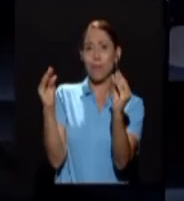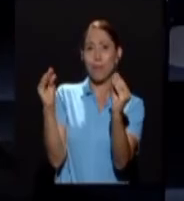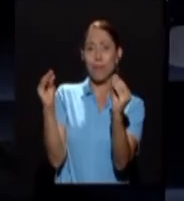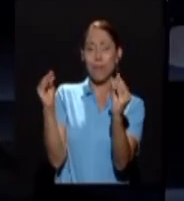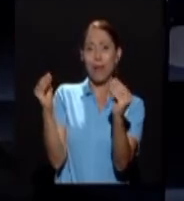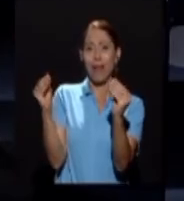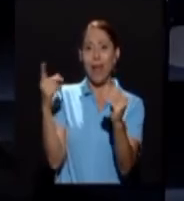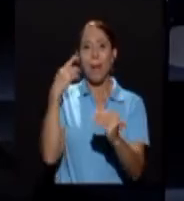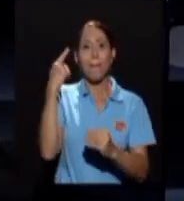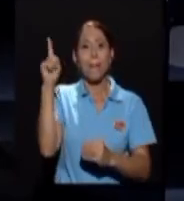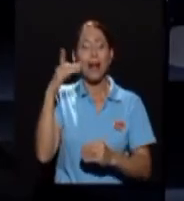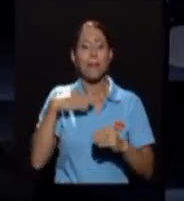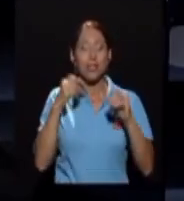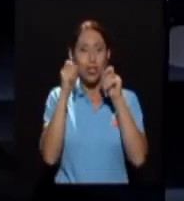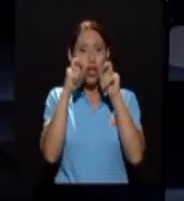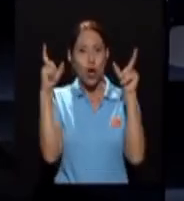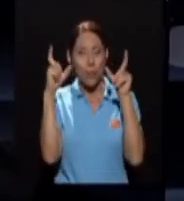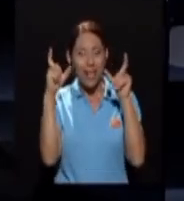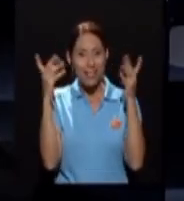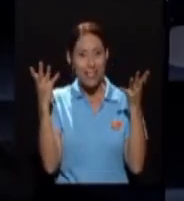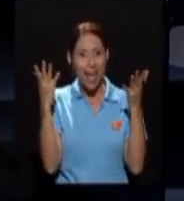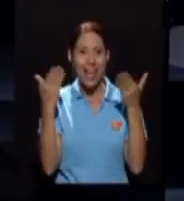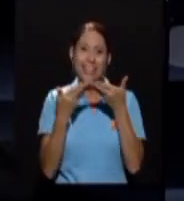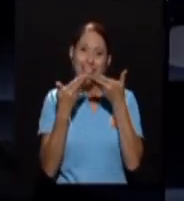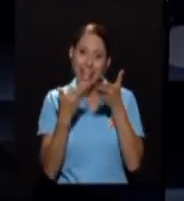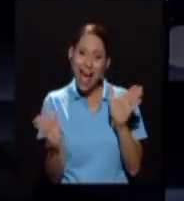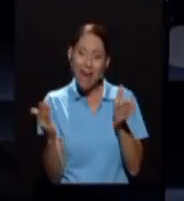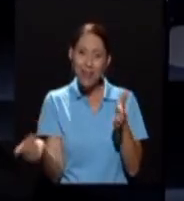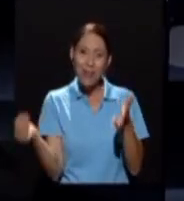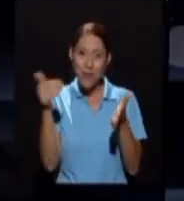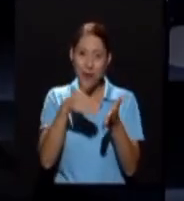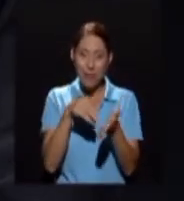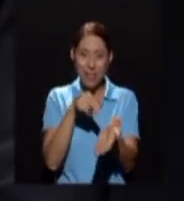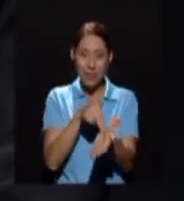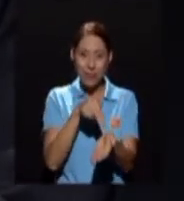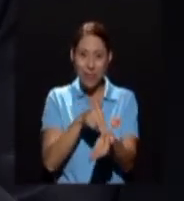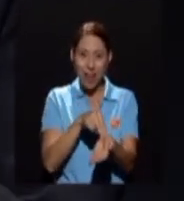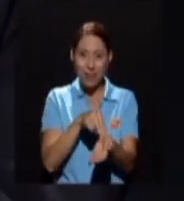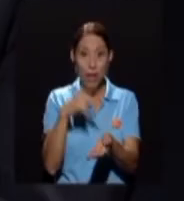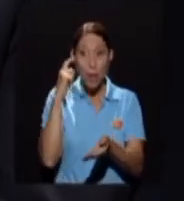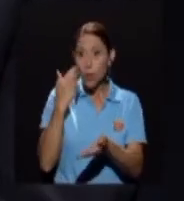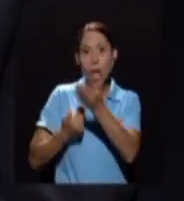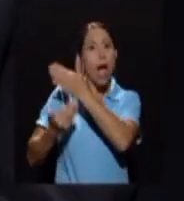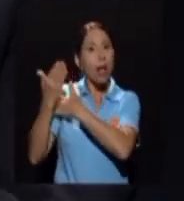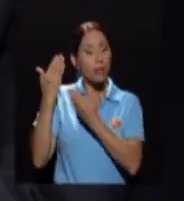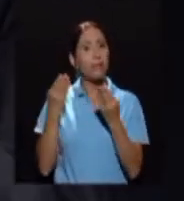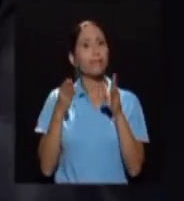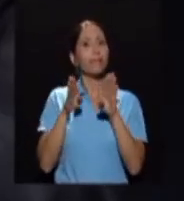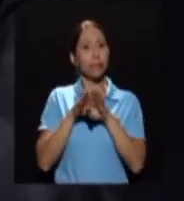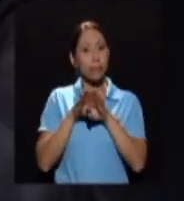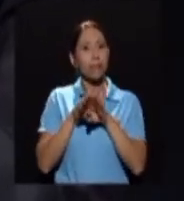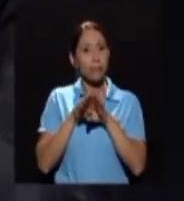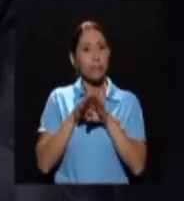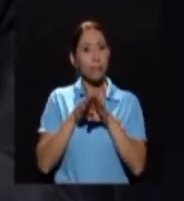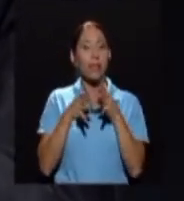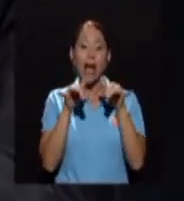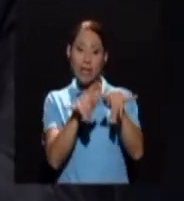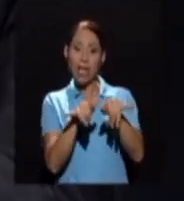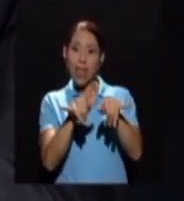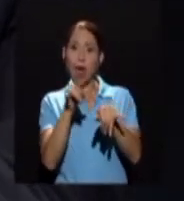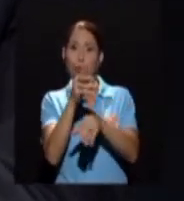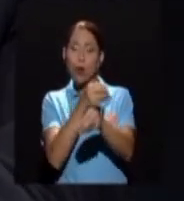sorpresa, se abre el hospital nuevamente, ¿verdad? Porque se había cerrado prácticamente, había quedado una consulta externa